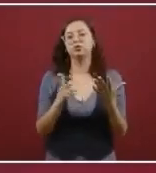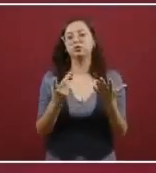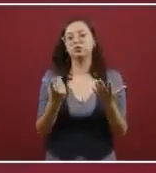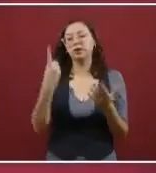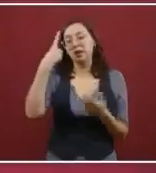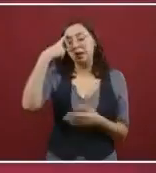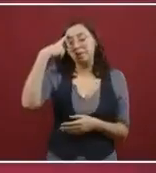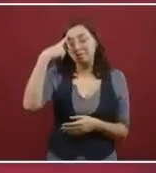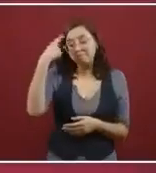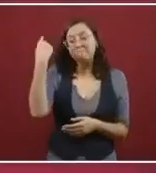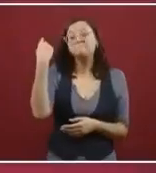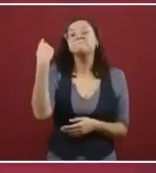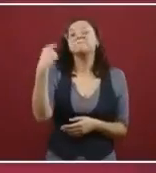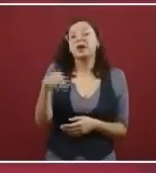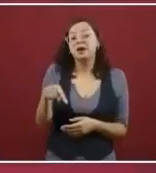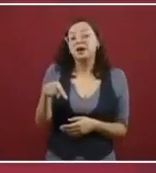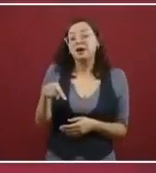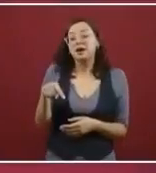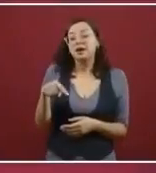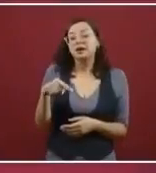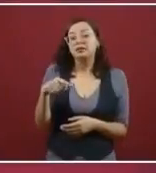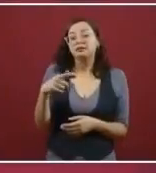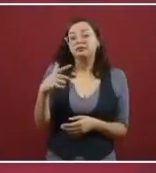para que no